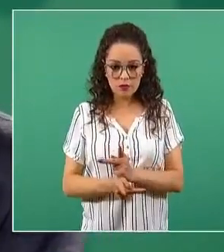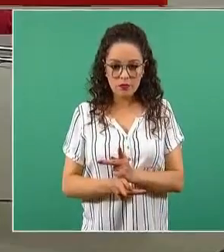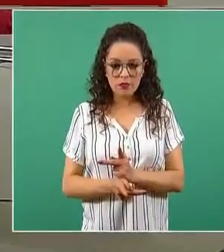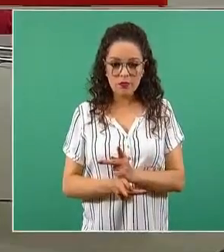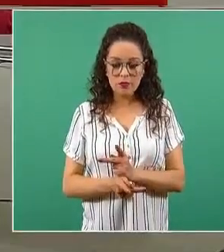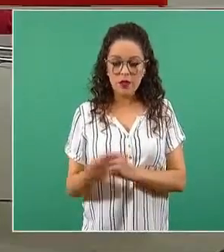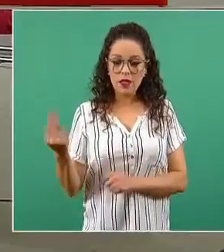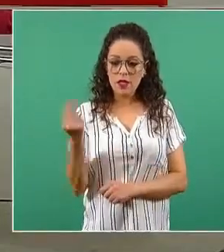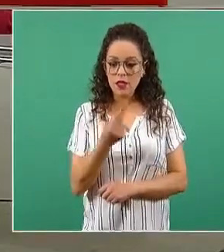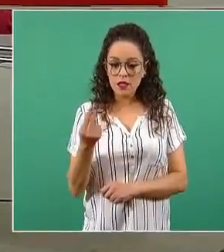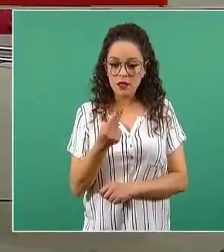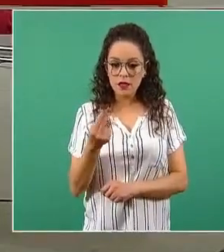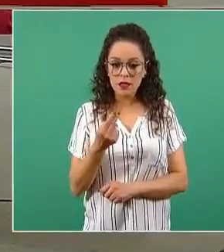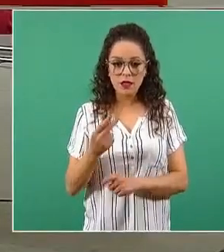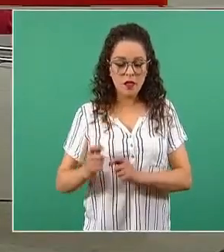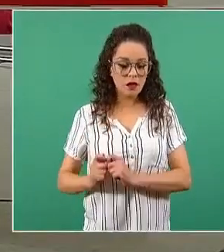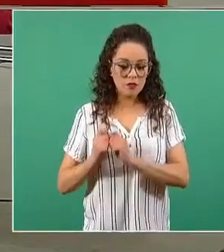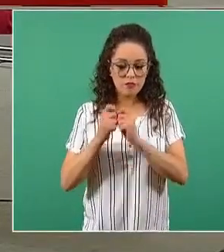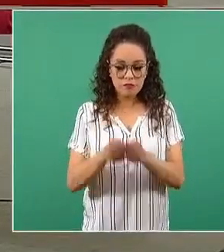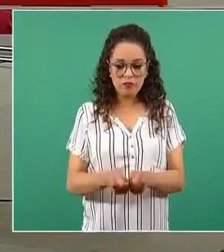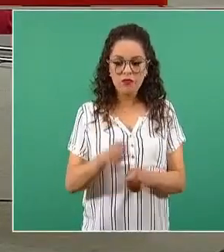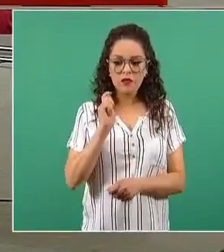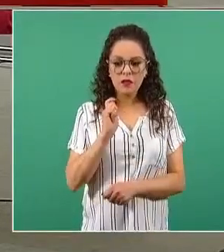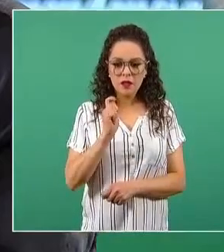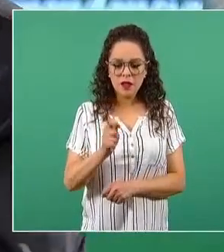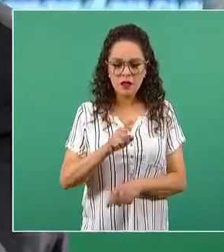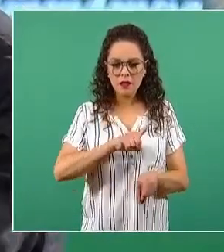un extenso portafolio